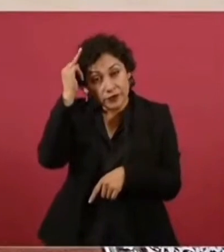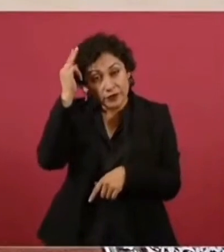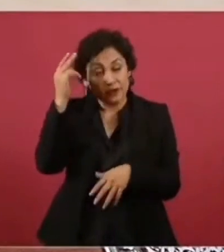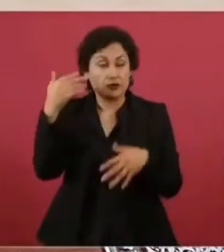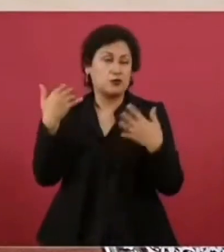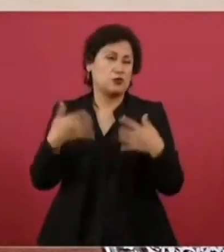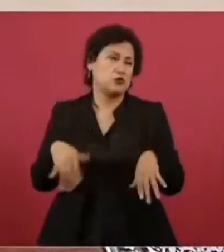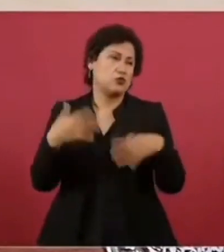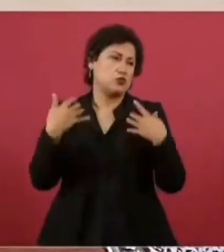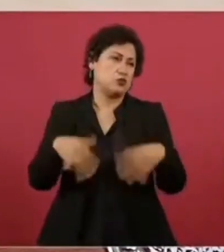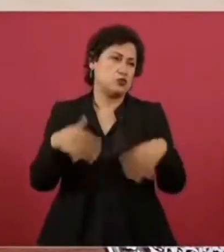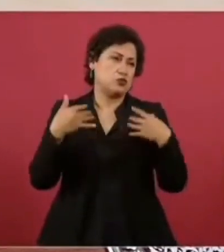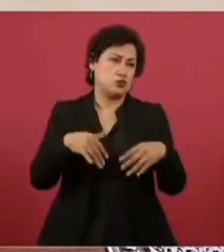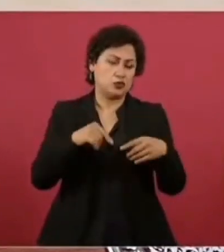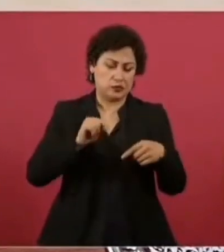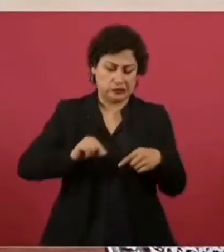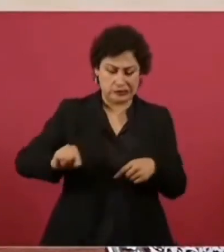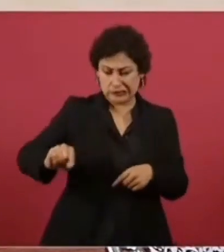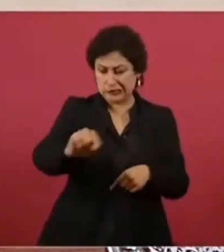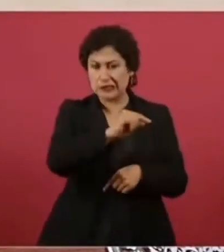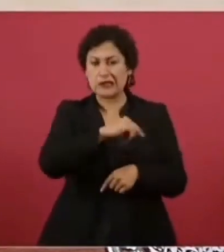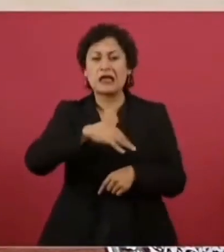también muchísima corrupción,